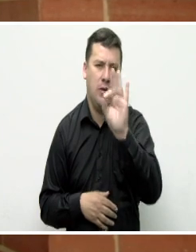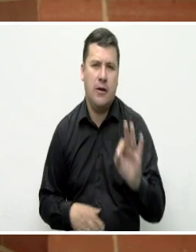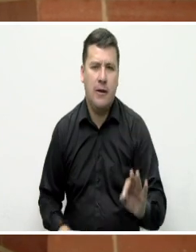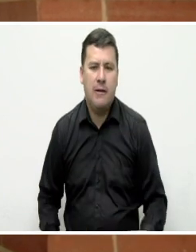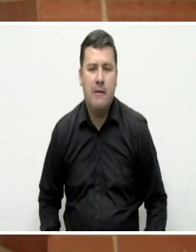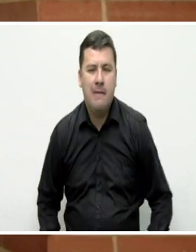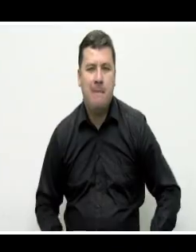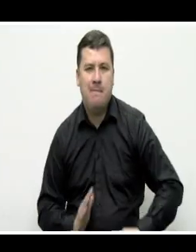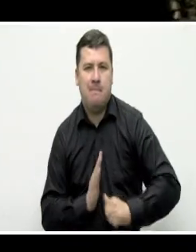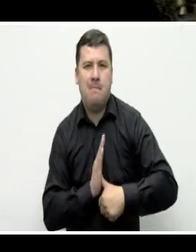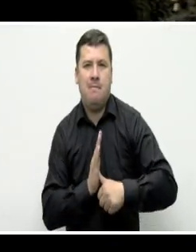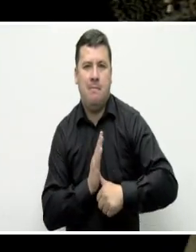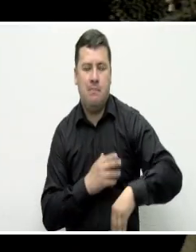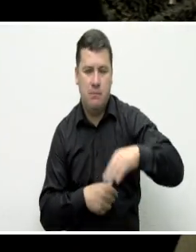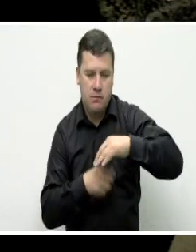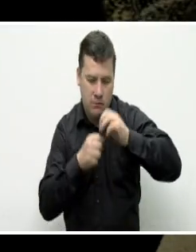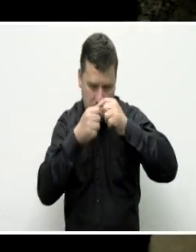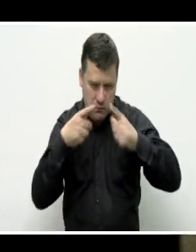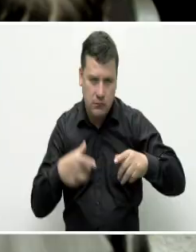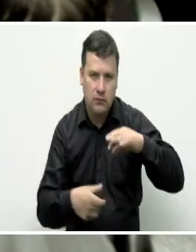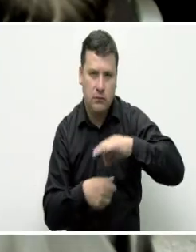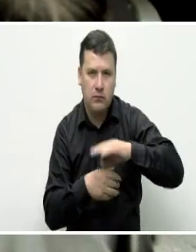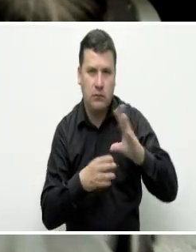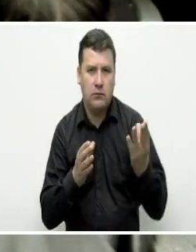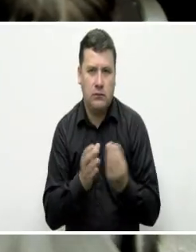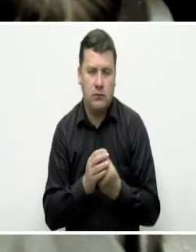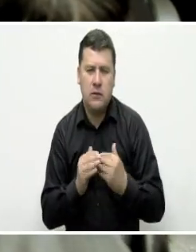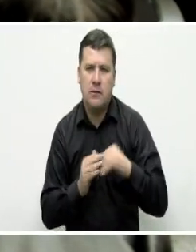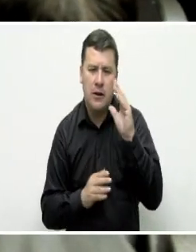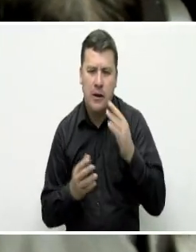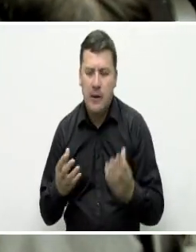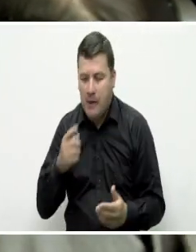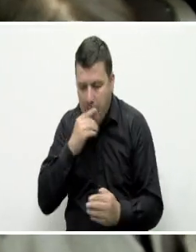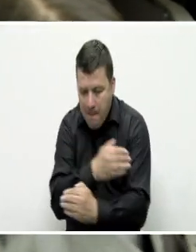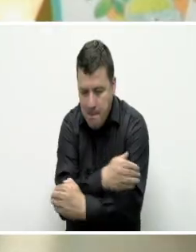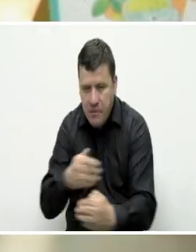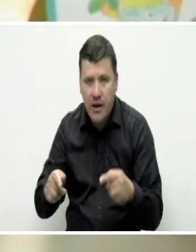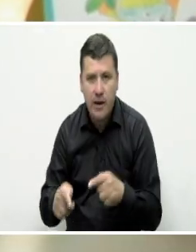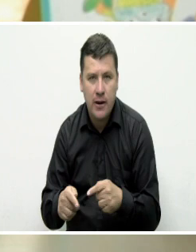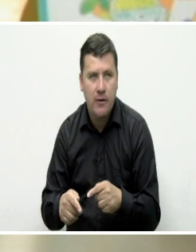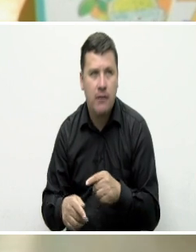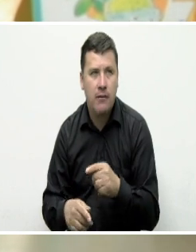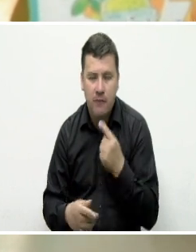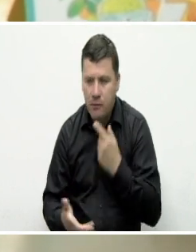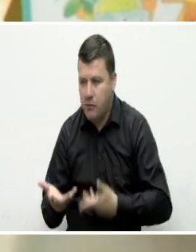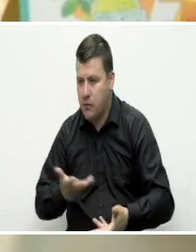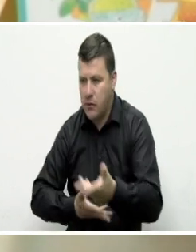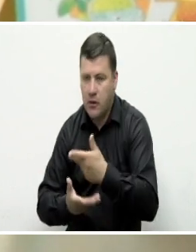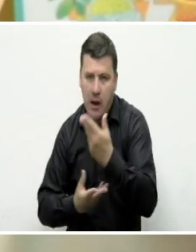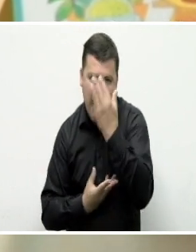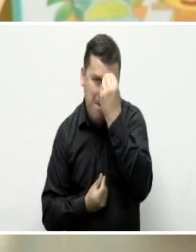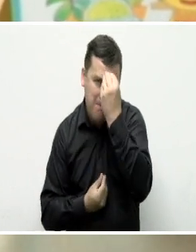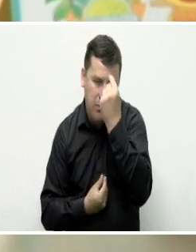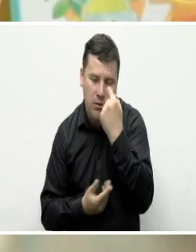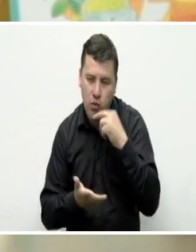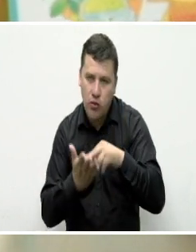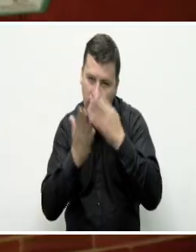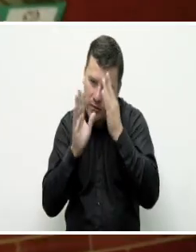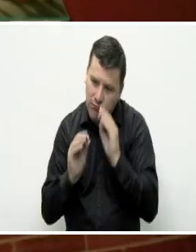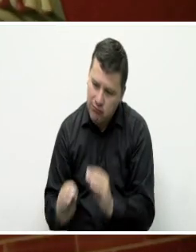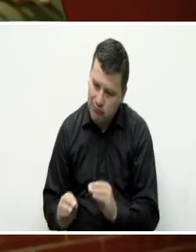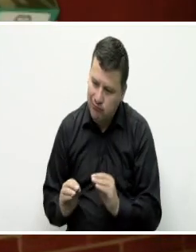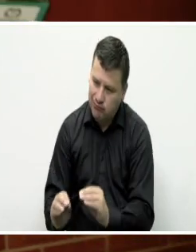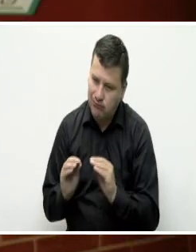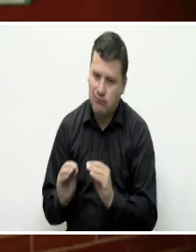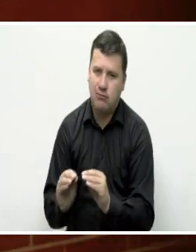La Registraduría Nacional del Estado Civil también incluyó a los más pequeños en su proyecto para dinamizar los valores cívicos y democráticos,